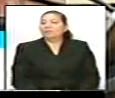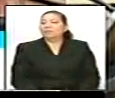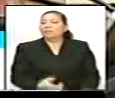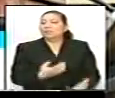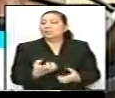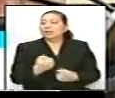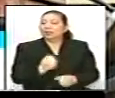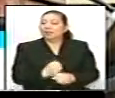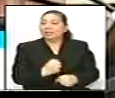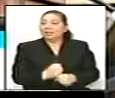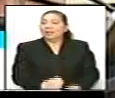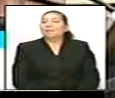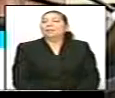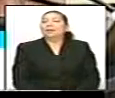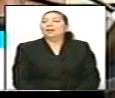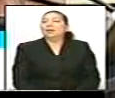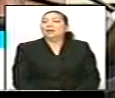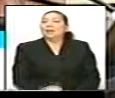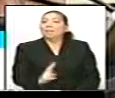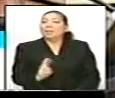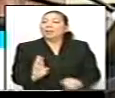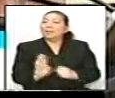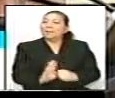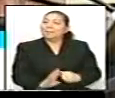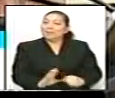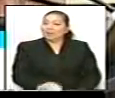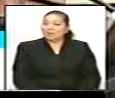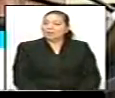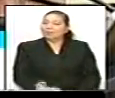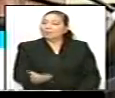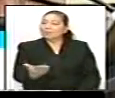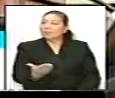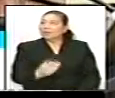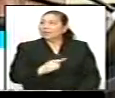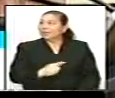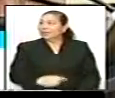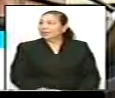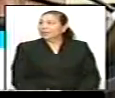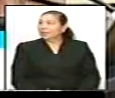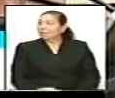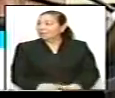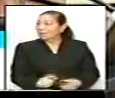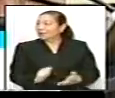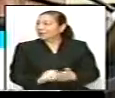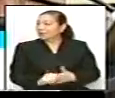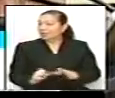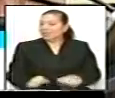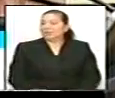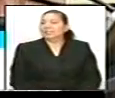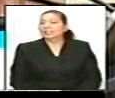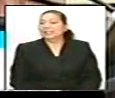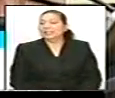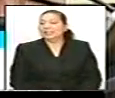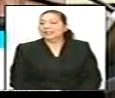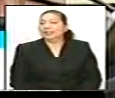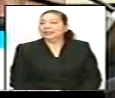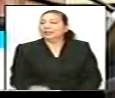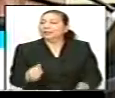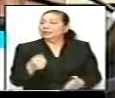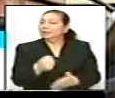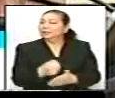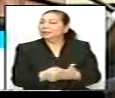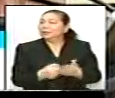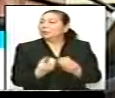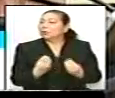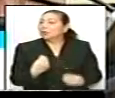económico y de trabajo se han visto desprotegidas, hemos reclamado a la autoridad que intervenga,